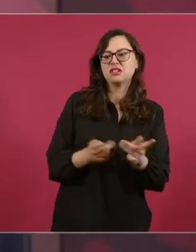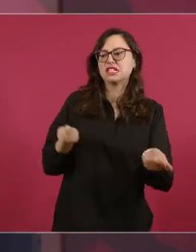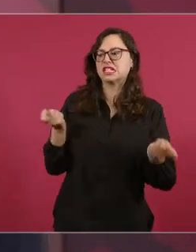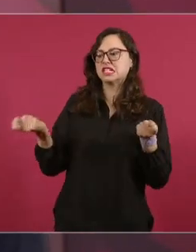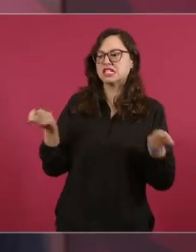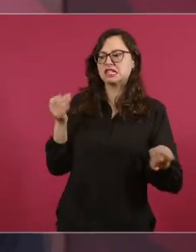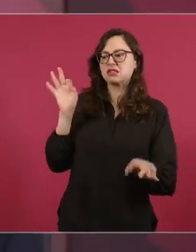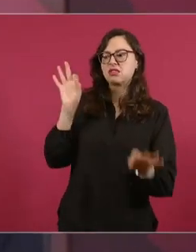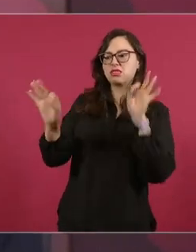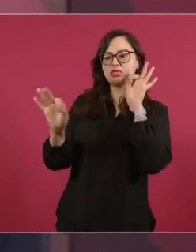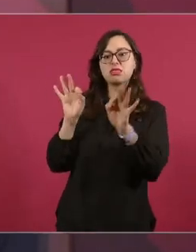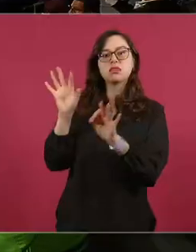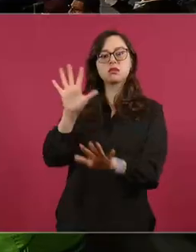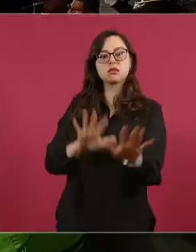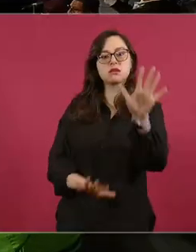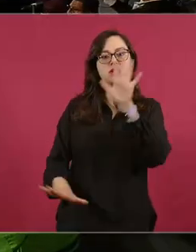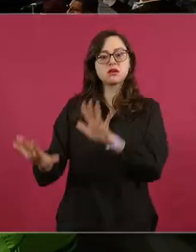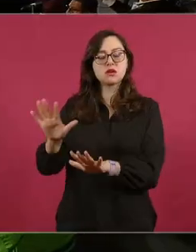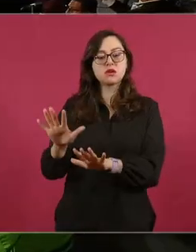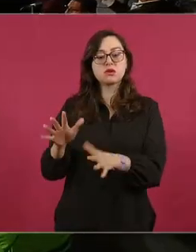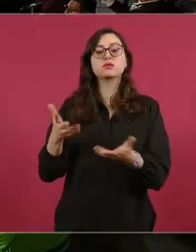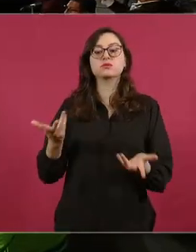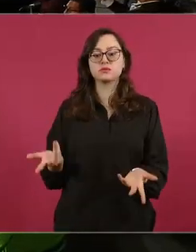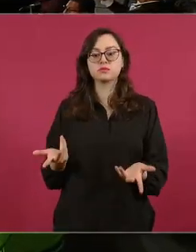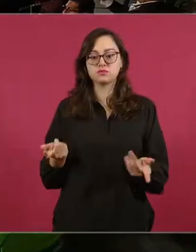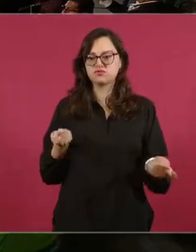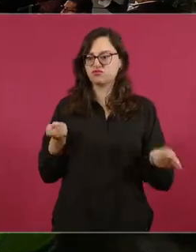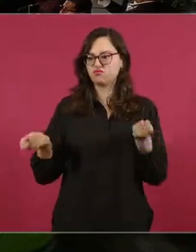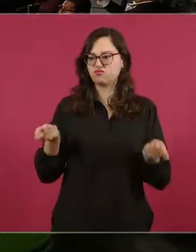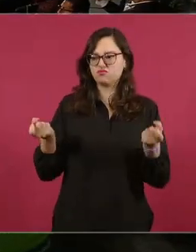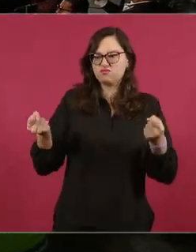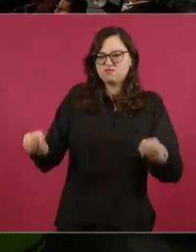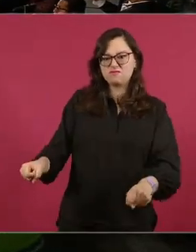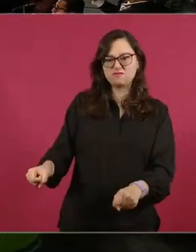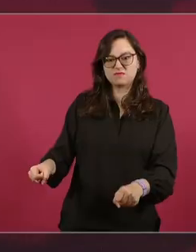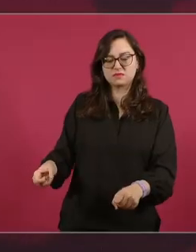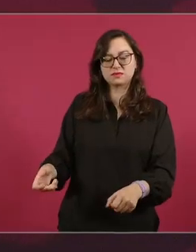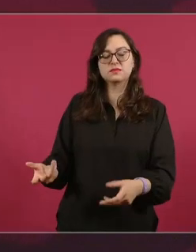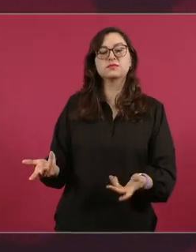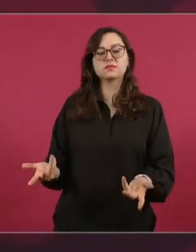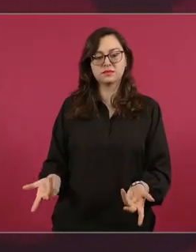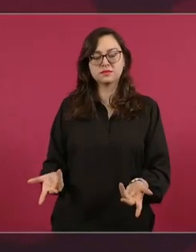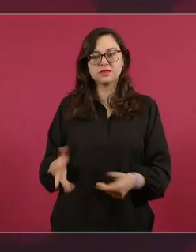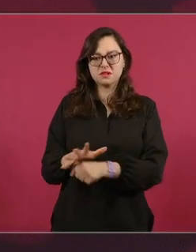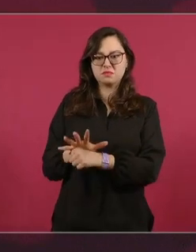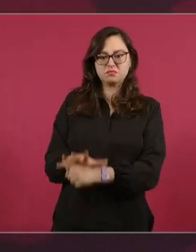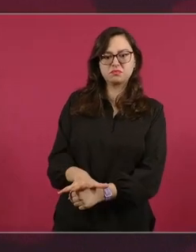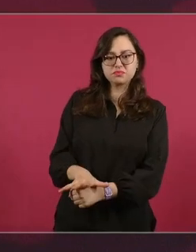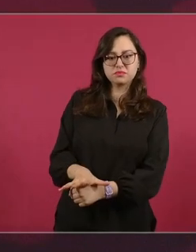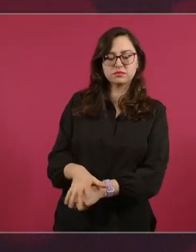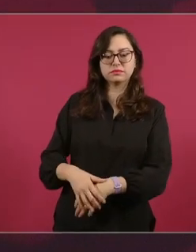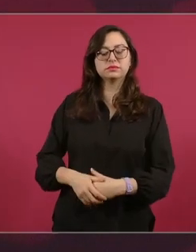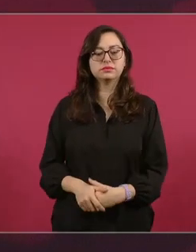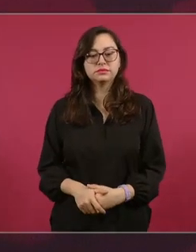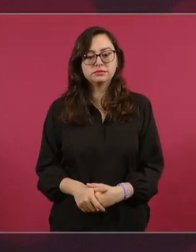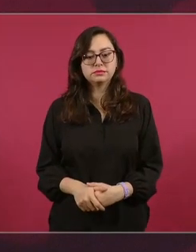Y por lo mismo, de dominación, de sometimiento.